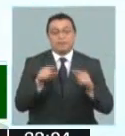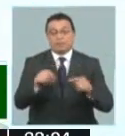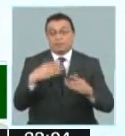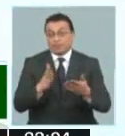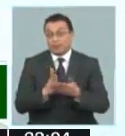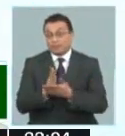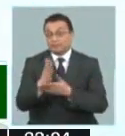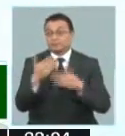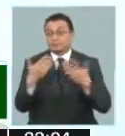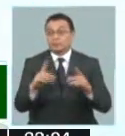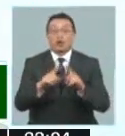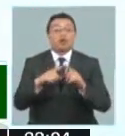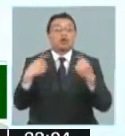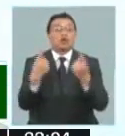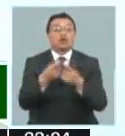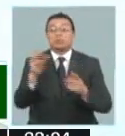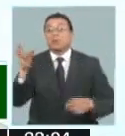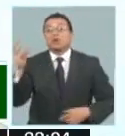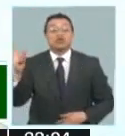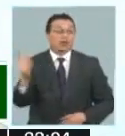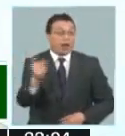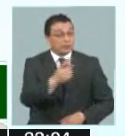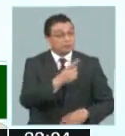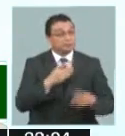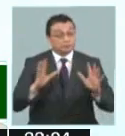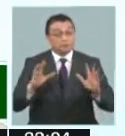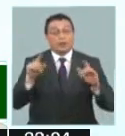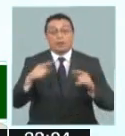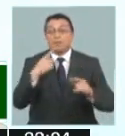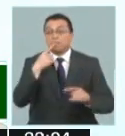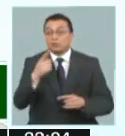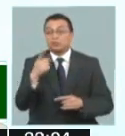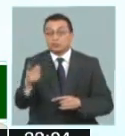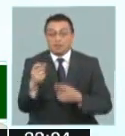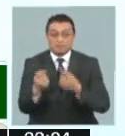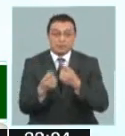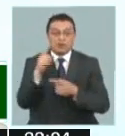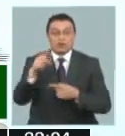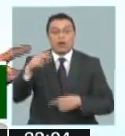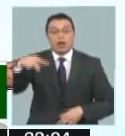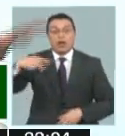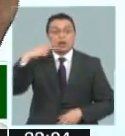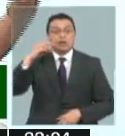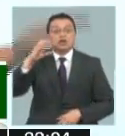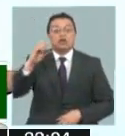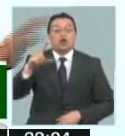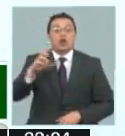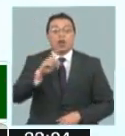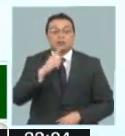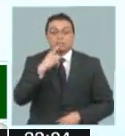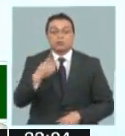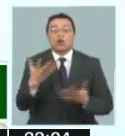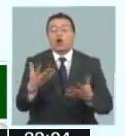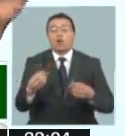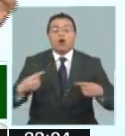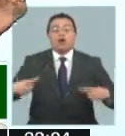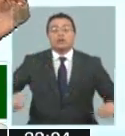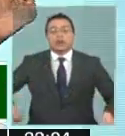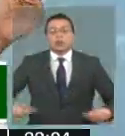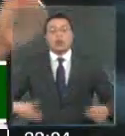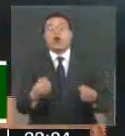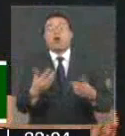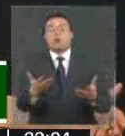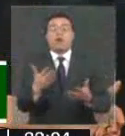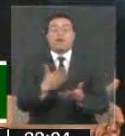que no todos tienen por qué saberlo, pero quiero preguntarte primero, Nicolás, que nos cuentes tú. ¿Cómo quedas en la silla de ruedas? ¿Qué pasa? ¿En qué estabas